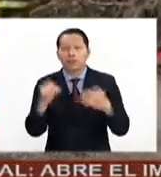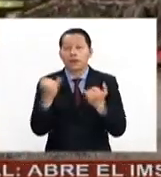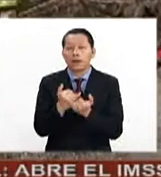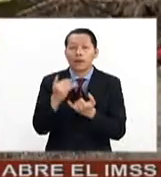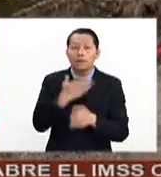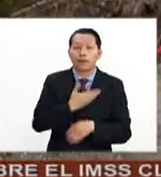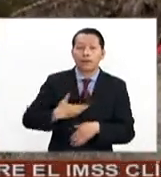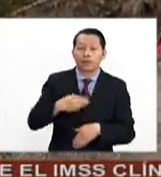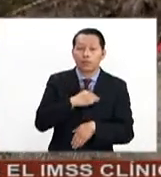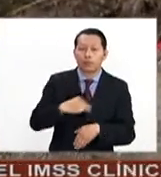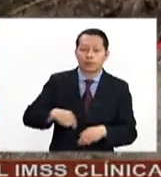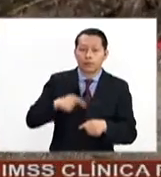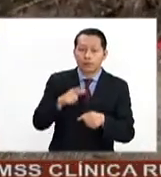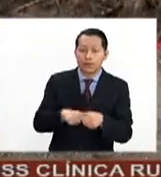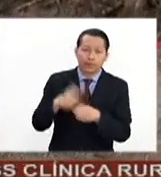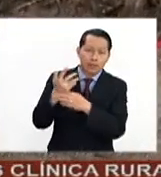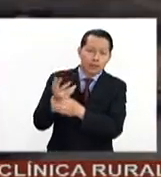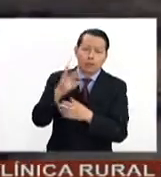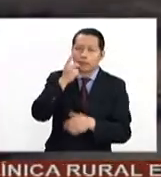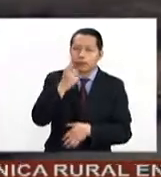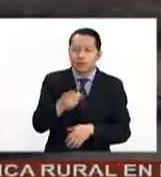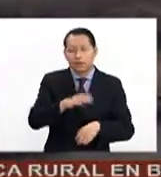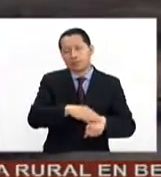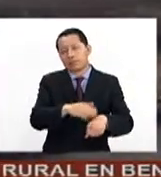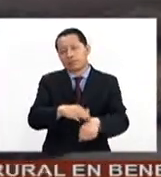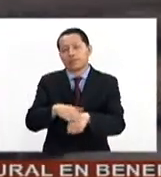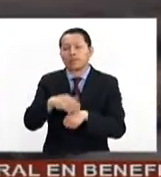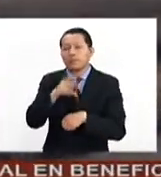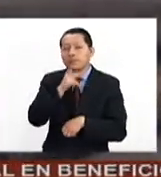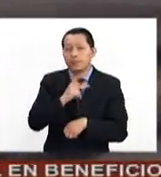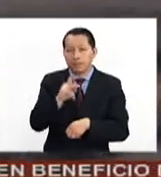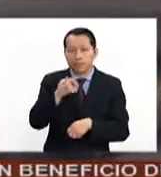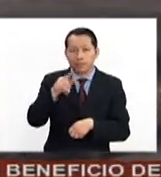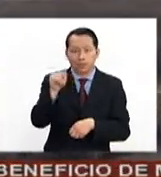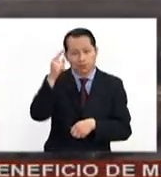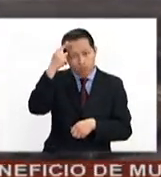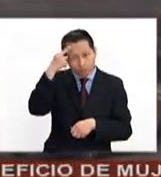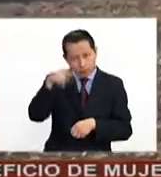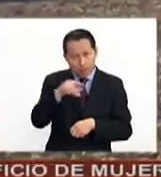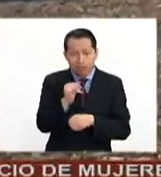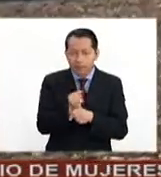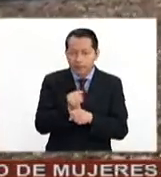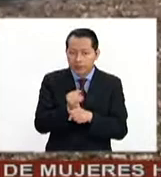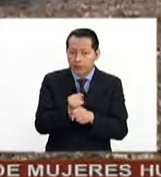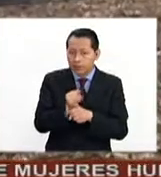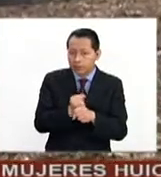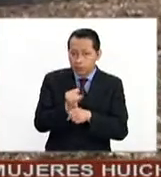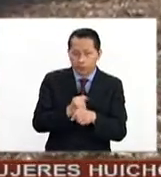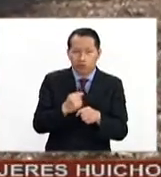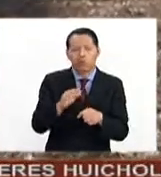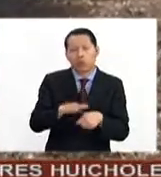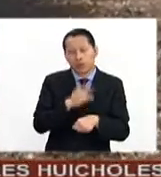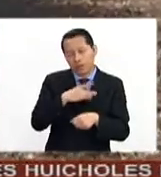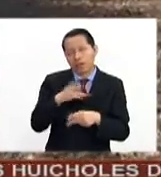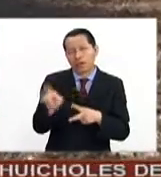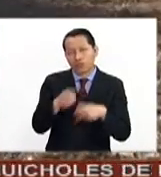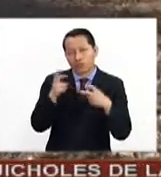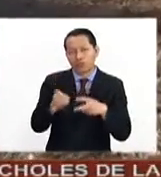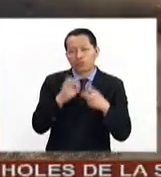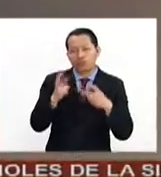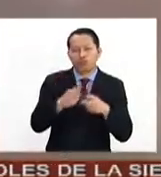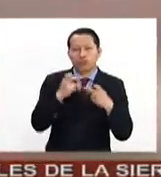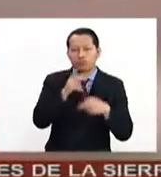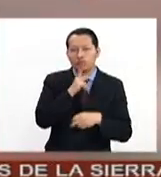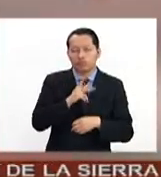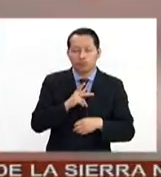el presidente municipal Alberto Uribe hizo un llamado a Pemex para que realice una investigación interna sobre el constante robo de